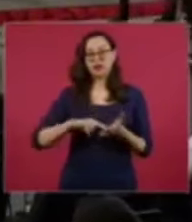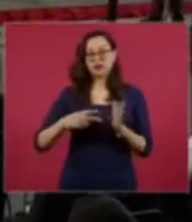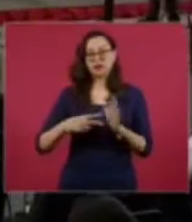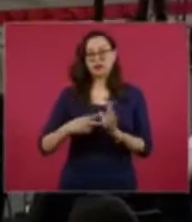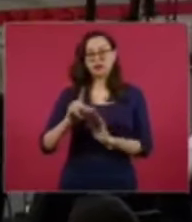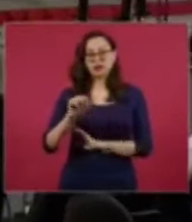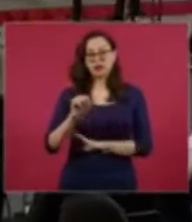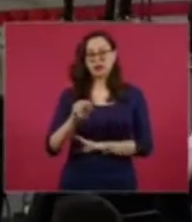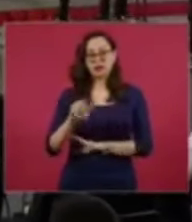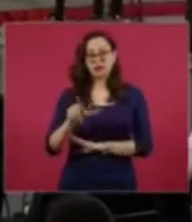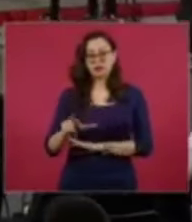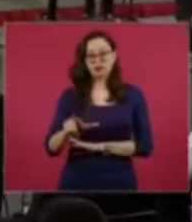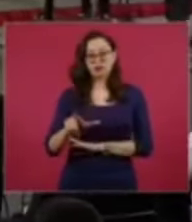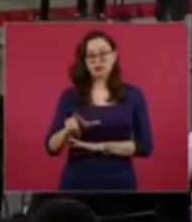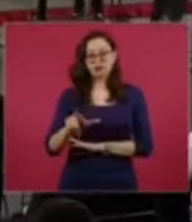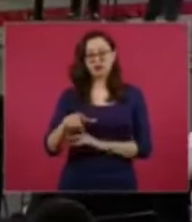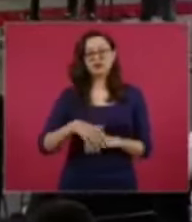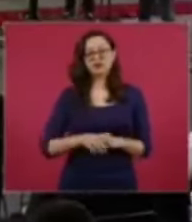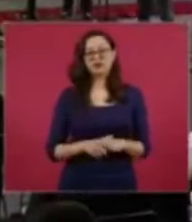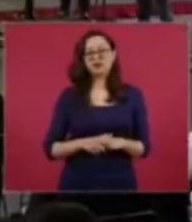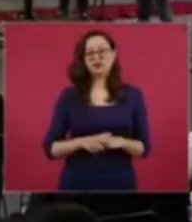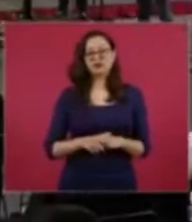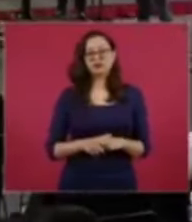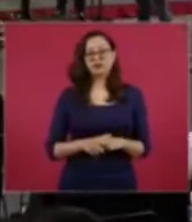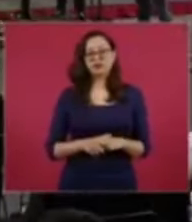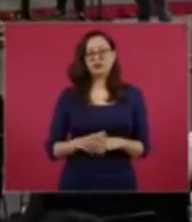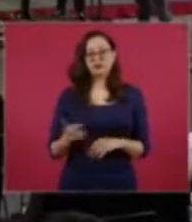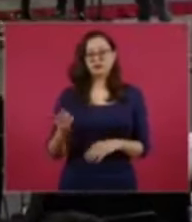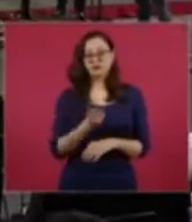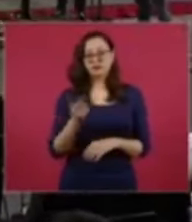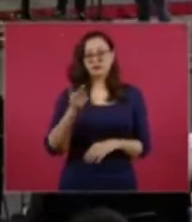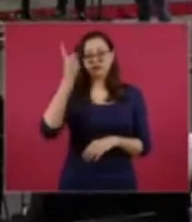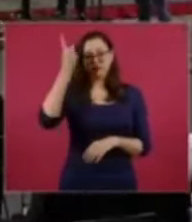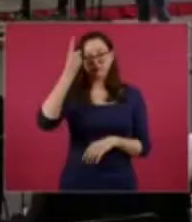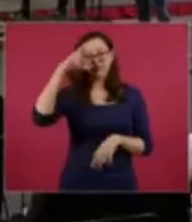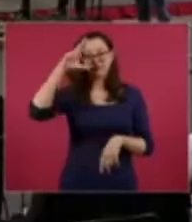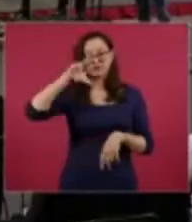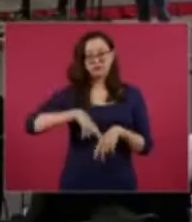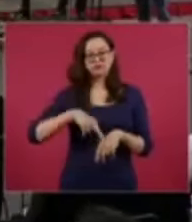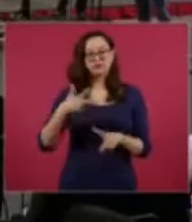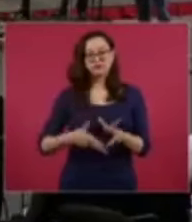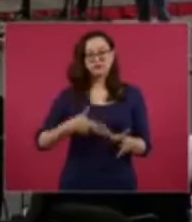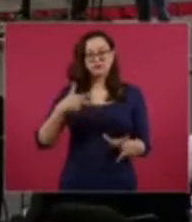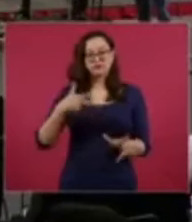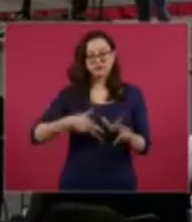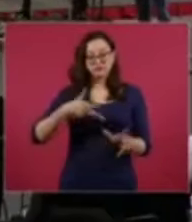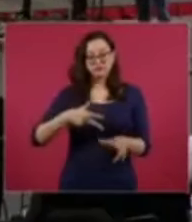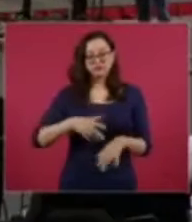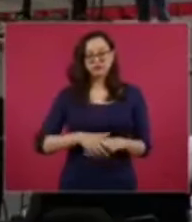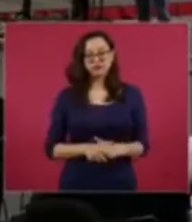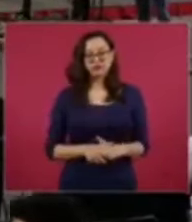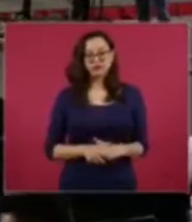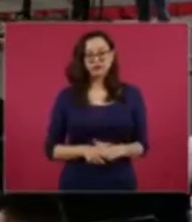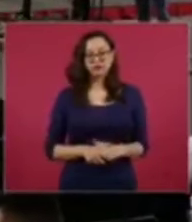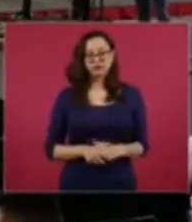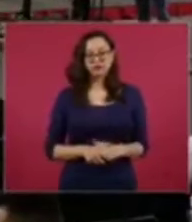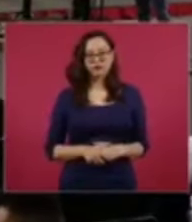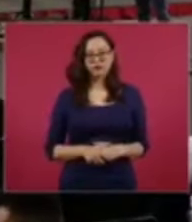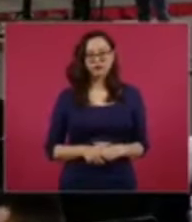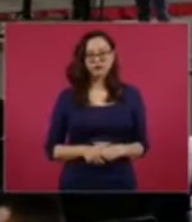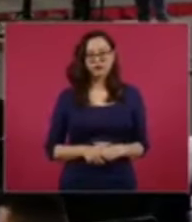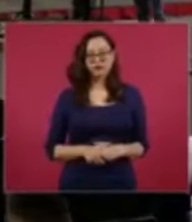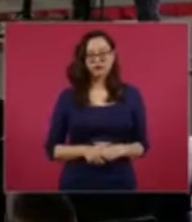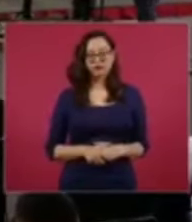Daniel Castro Él es director del de la de la carrera ingeniería ferroviaria aquí en upix y el ingeniero Daniel Castro